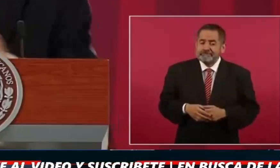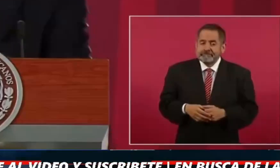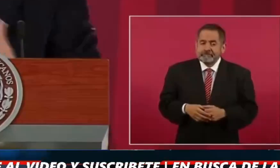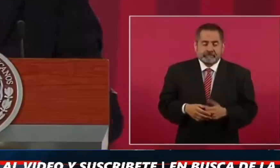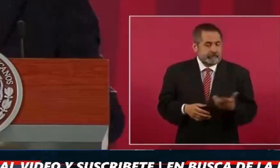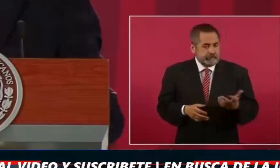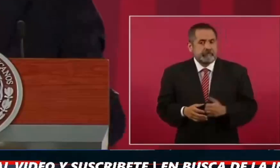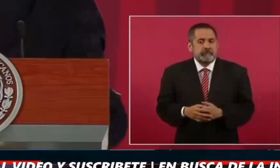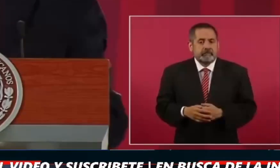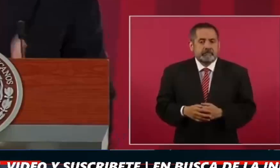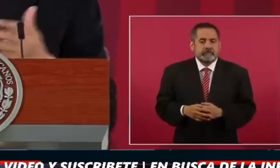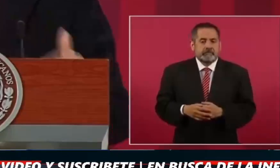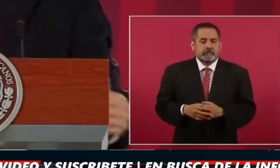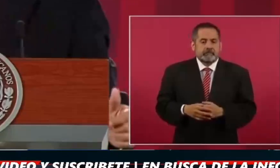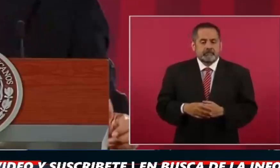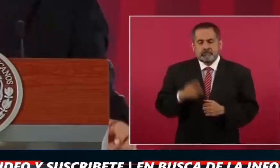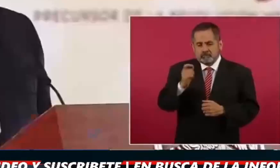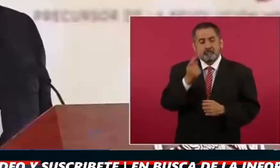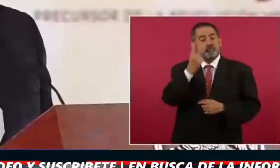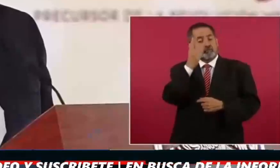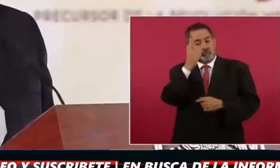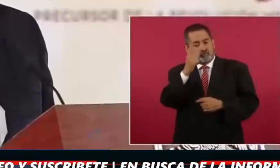¿Qué le reconozco a